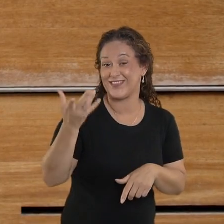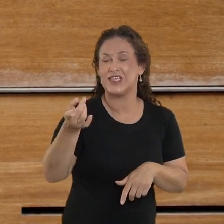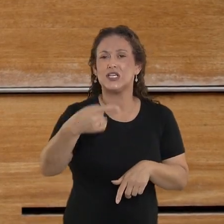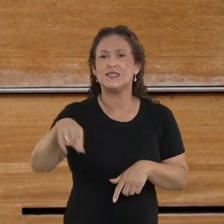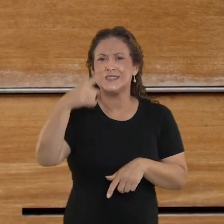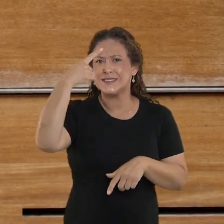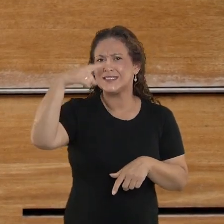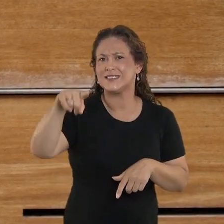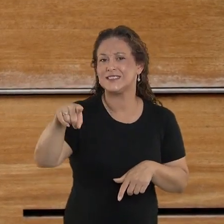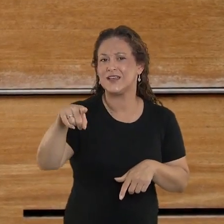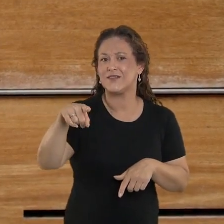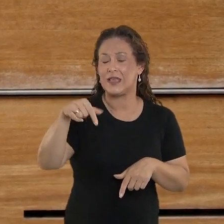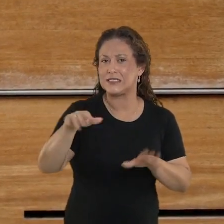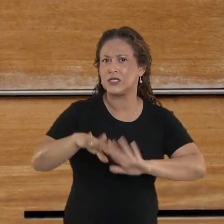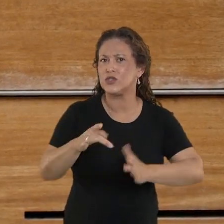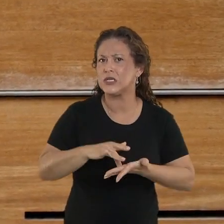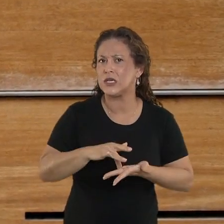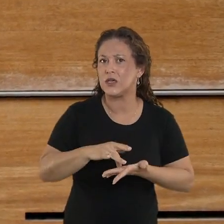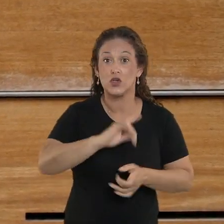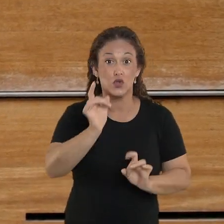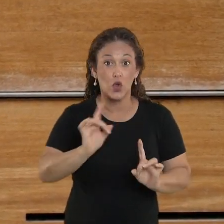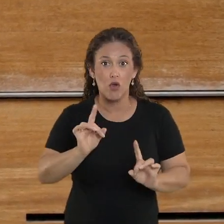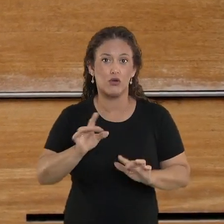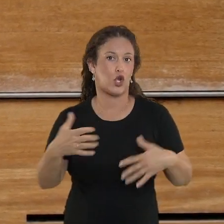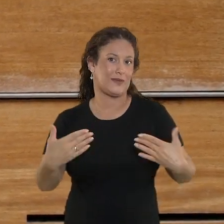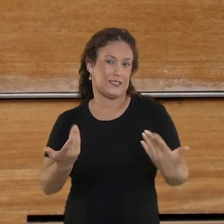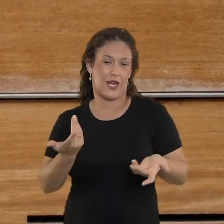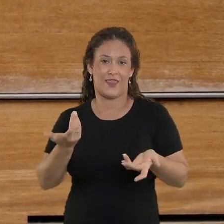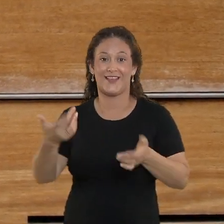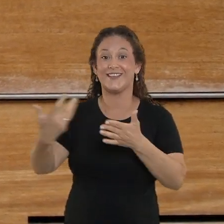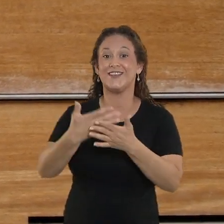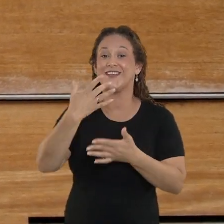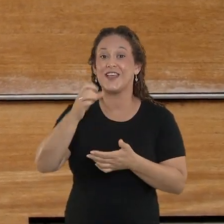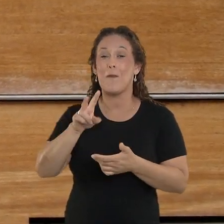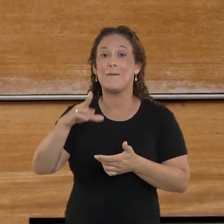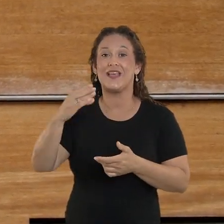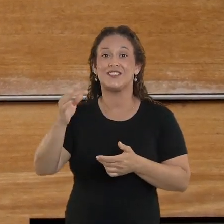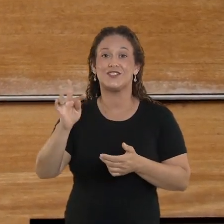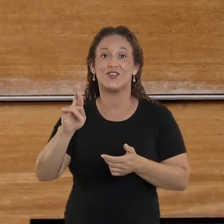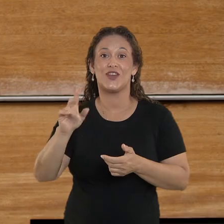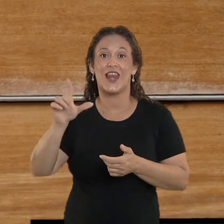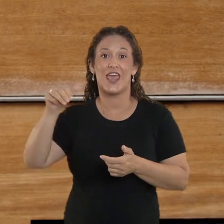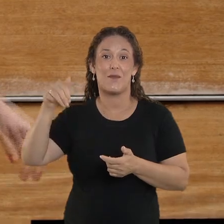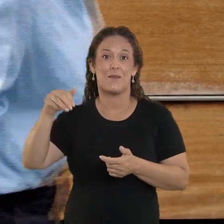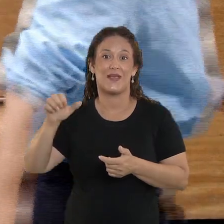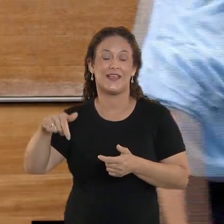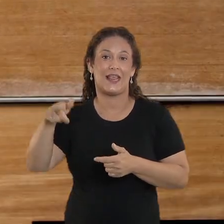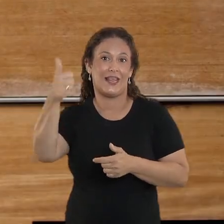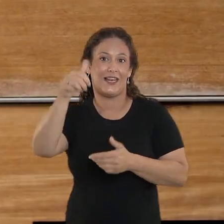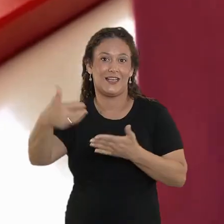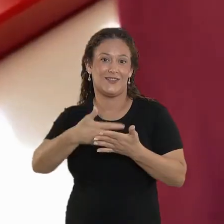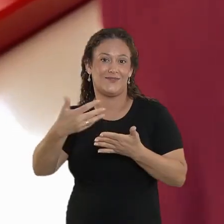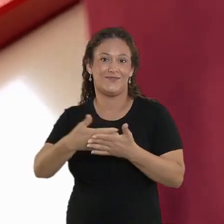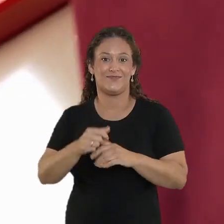Gente fantástica, ¿ustedes saben lo que es lo de esta noche? ¿No? No pasa nada, nos lo explica Víctor Leme. Yo